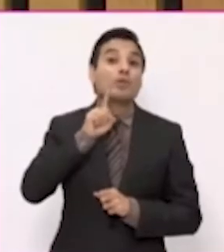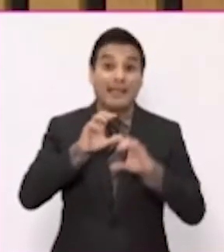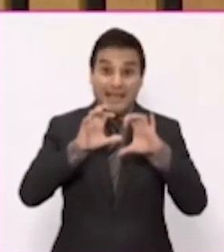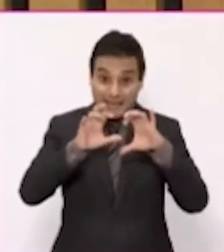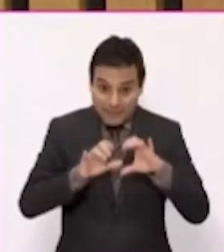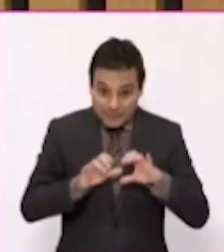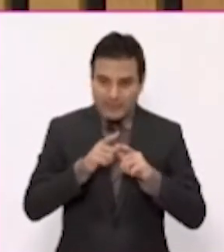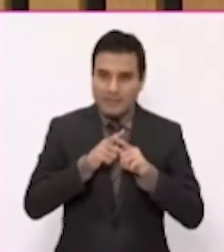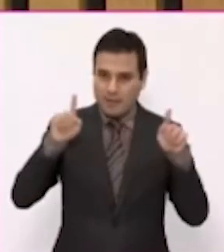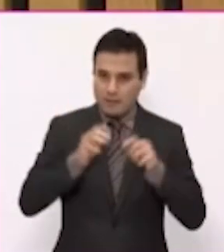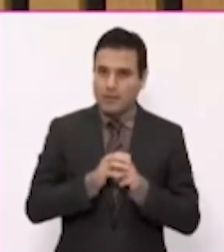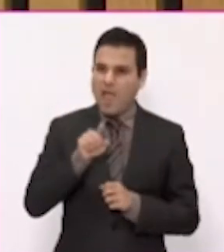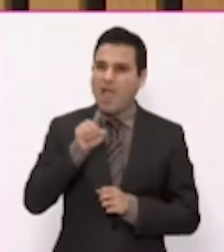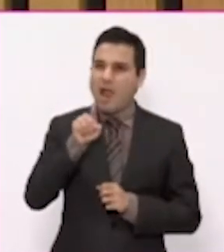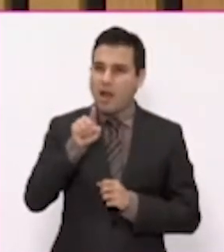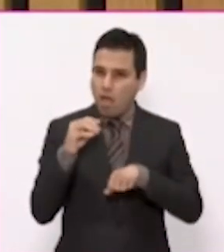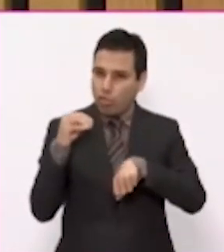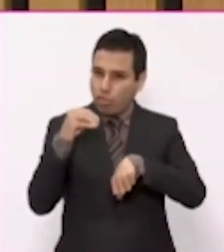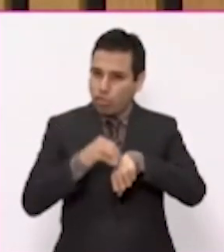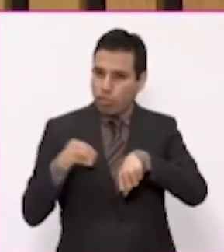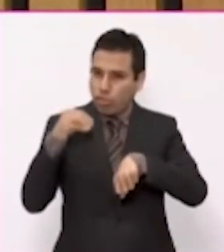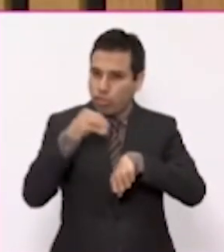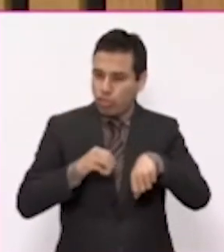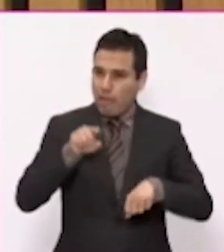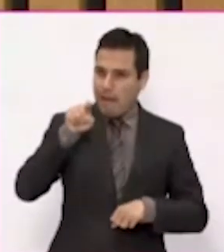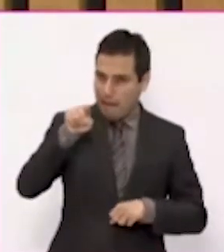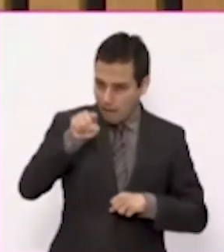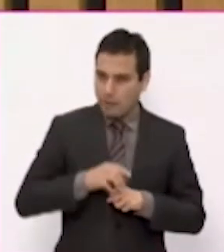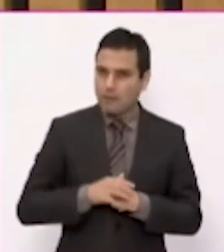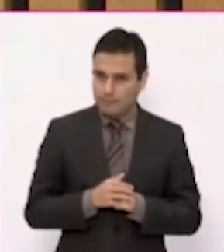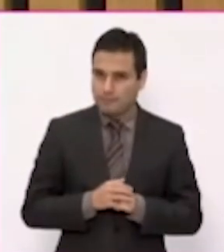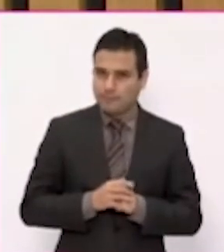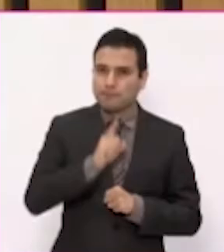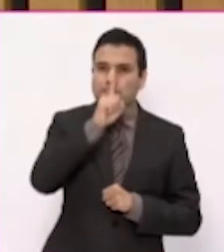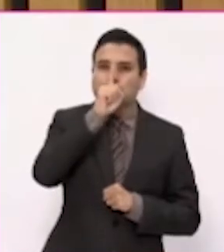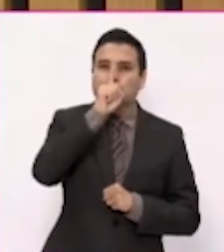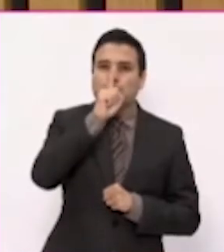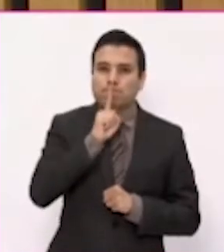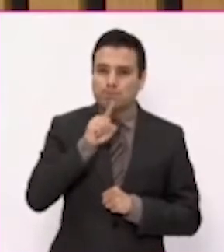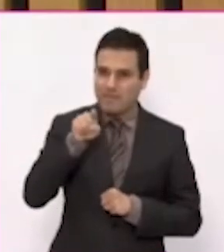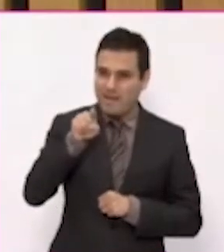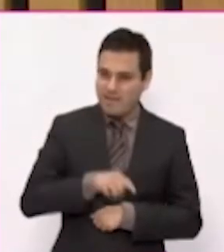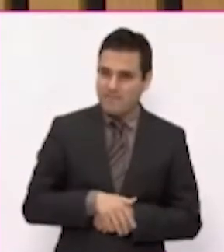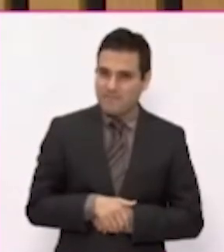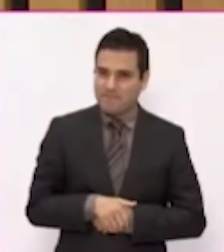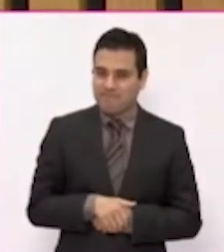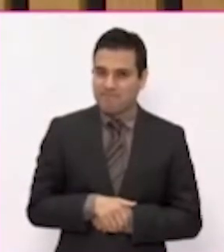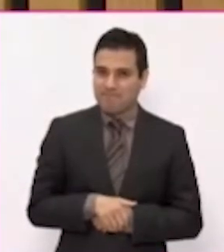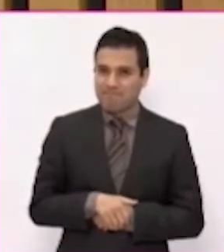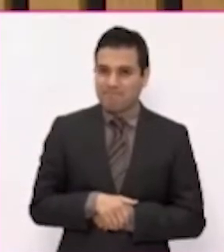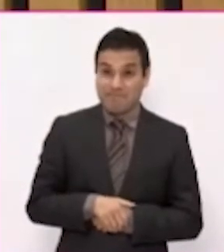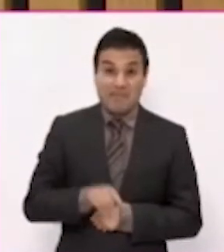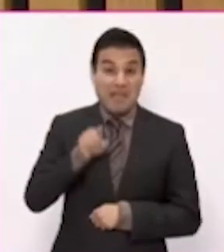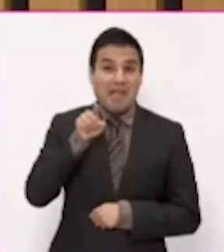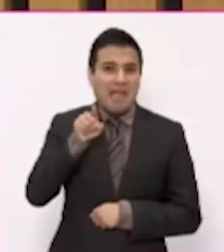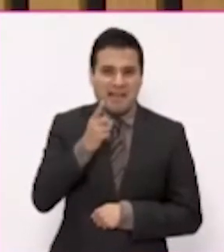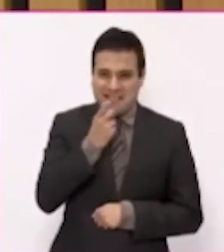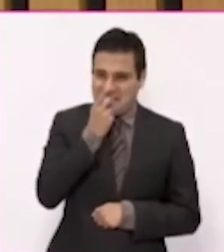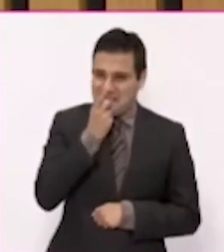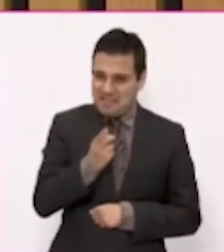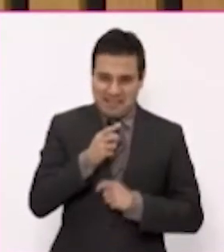que falseó ante una autoridad jurisdiccional mi dicho. Pone absolutamente otra cosa